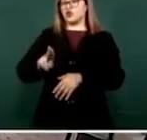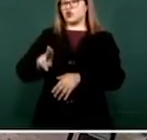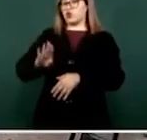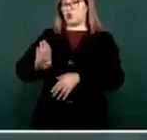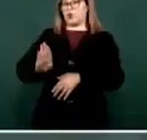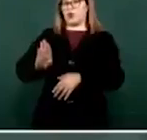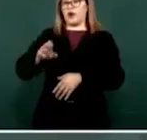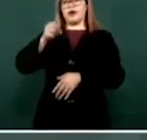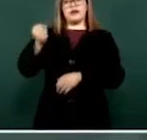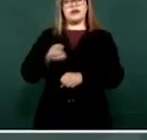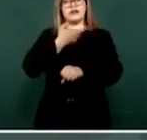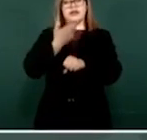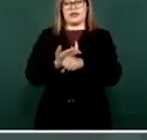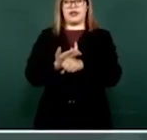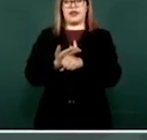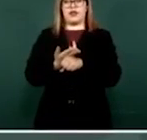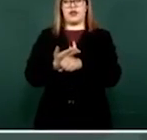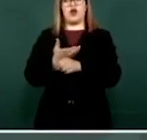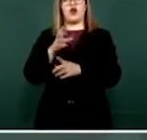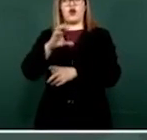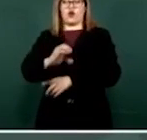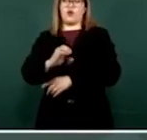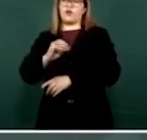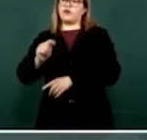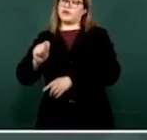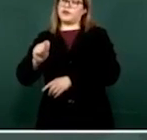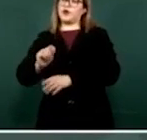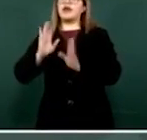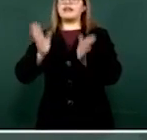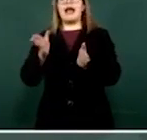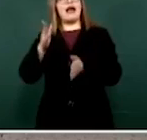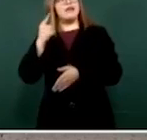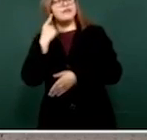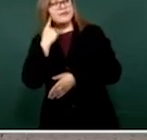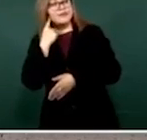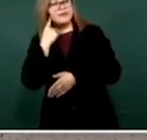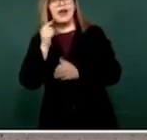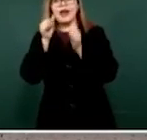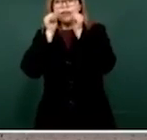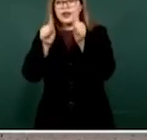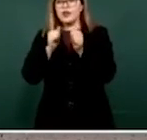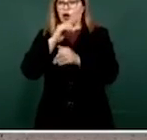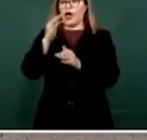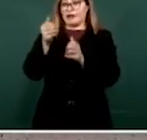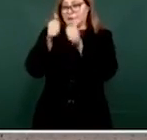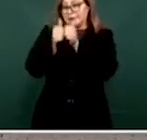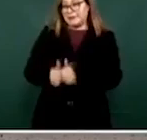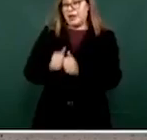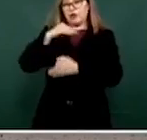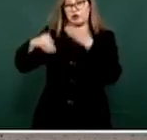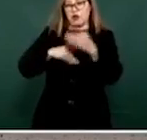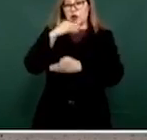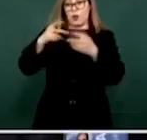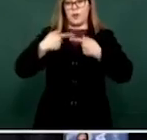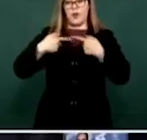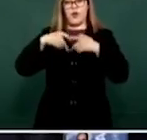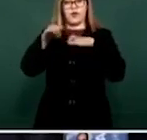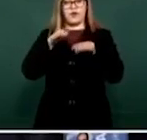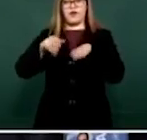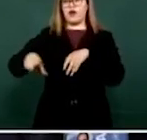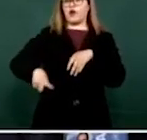Comunicaciones, ya te escuchó, porque estamos aquí y todos los servidores públicos del gobierno